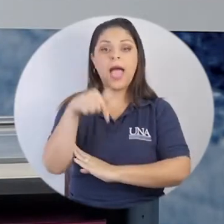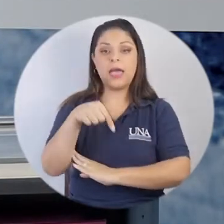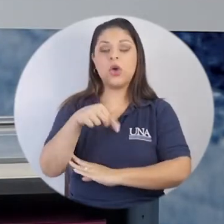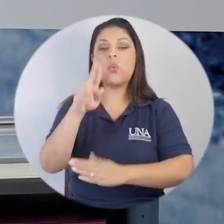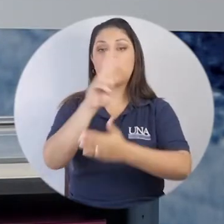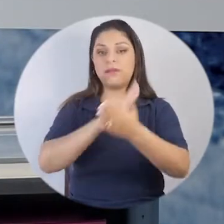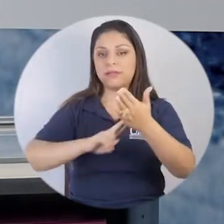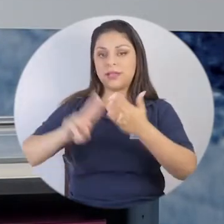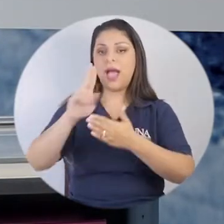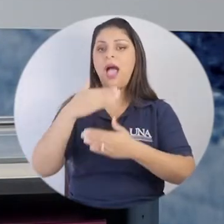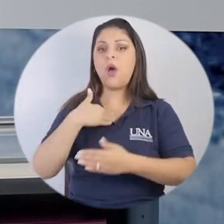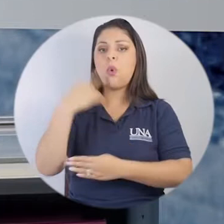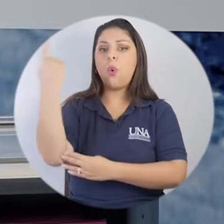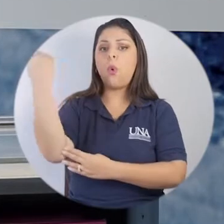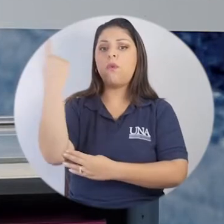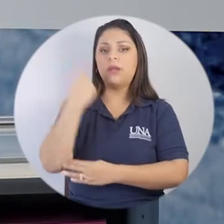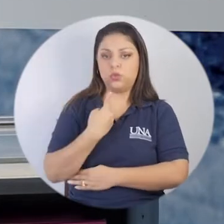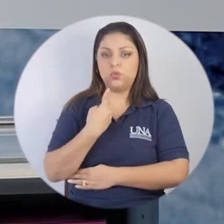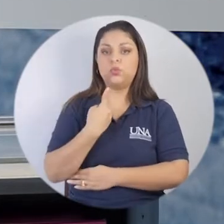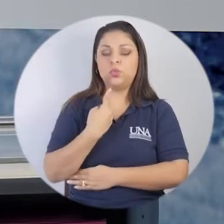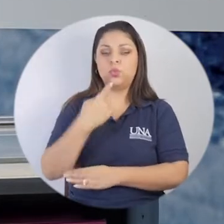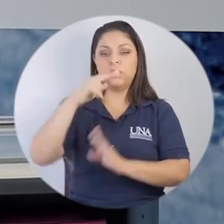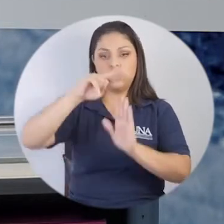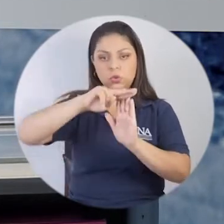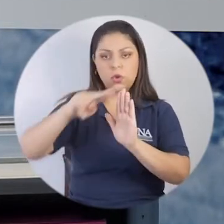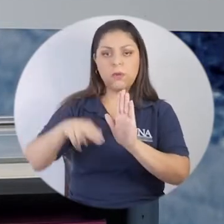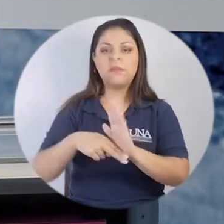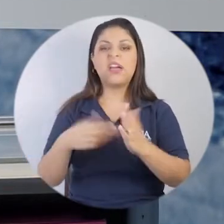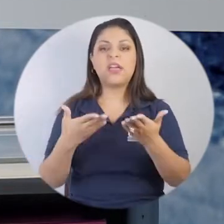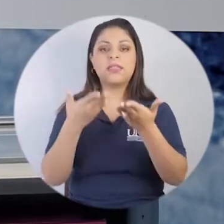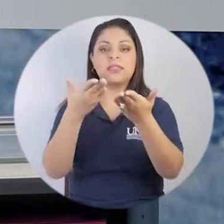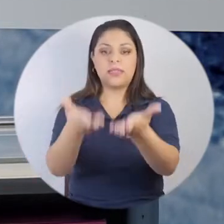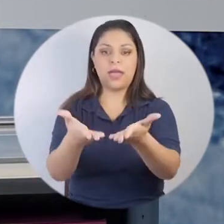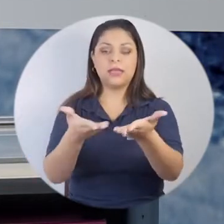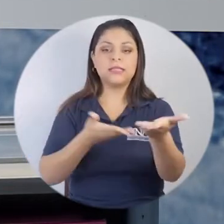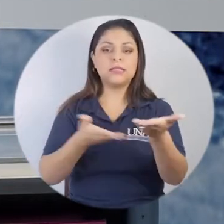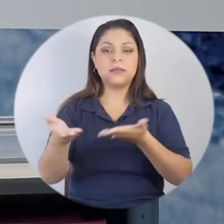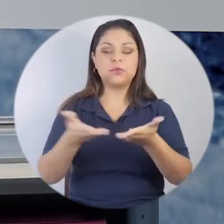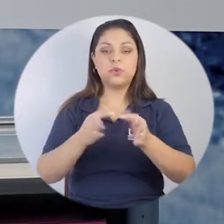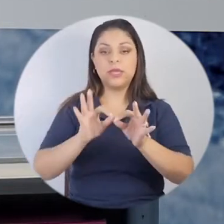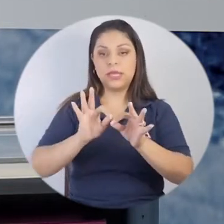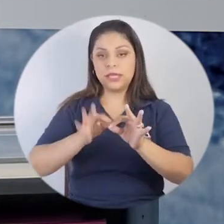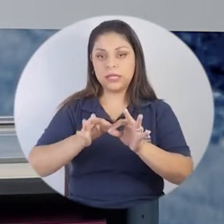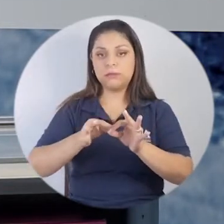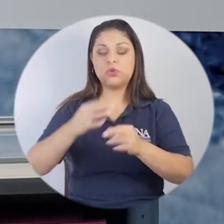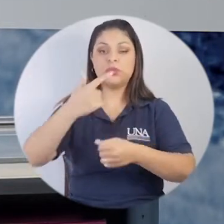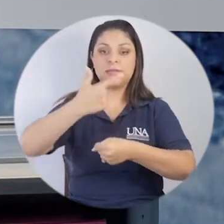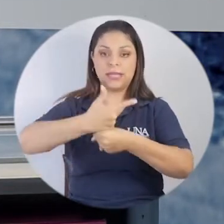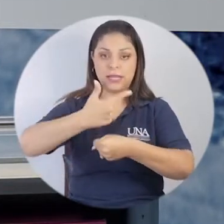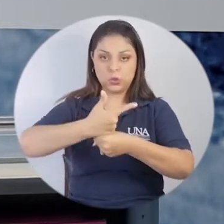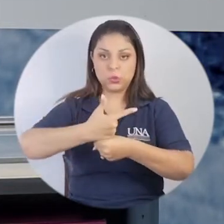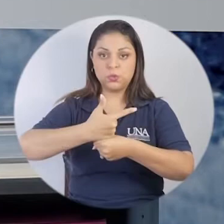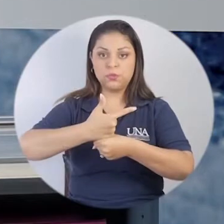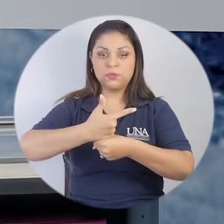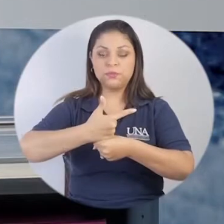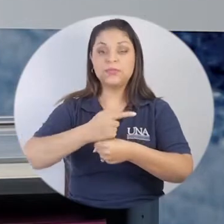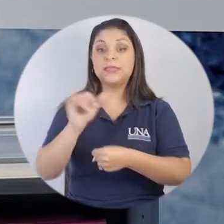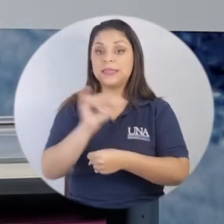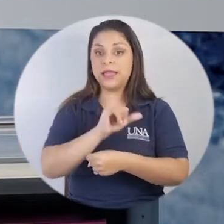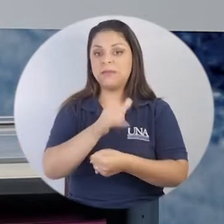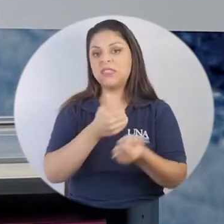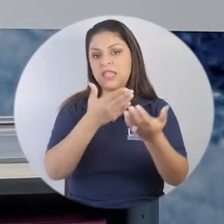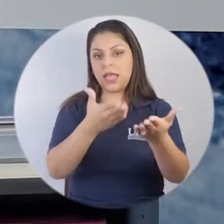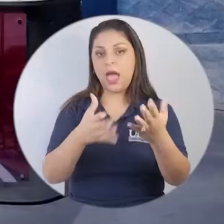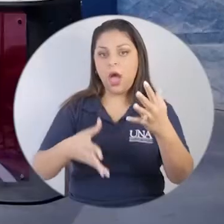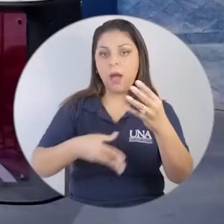tenemos en este caso la obligatoriedad, inclusive por una cuestión de normativa, de brindarles el apoyo del servicio de interpretación de la LESCO, ¿verdad? También se